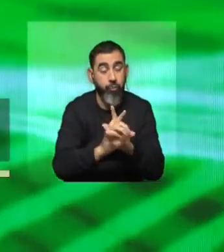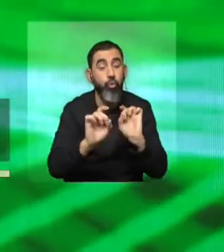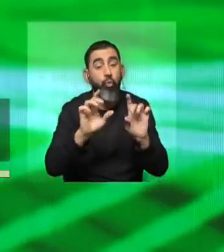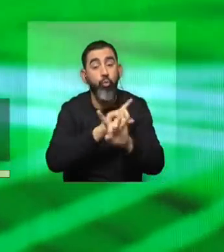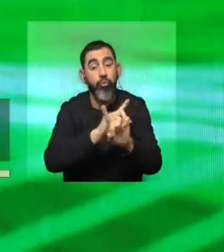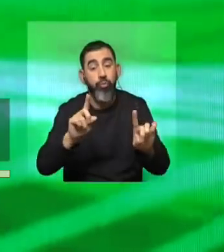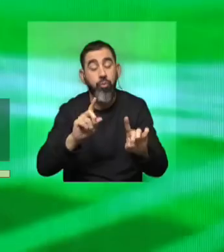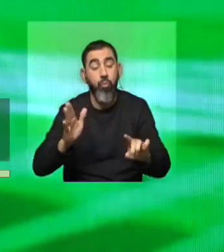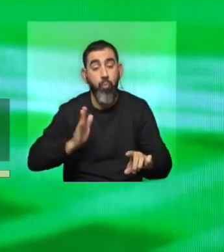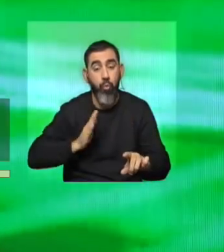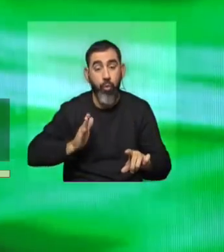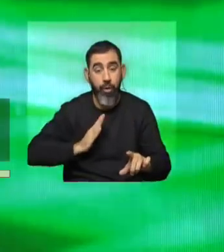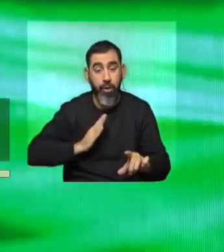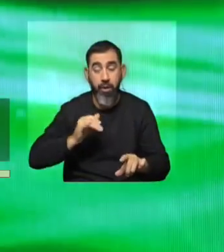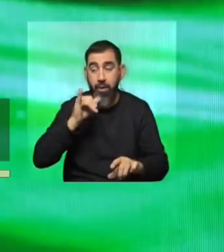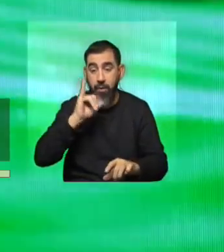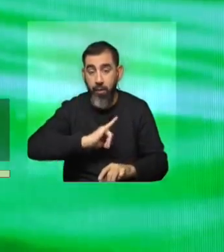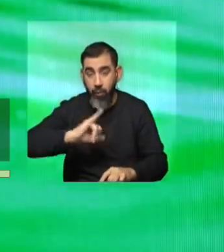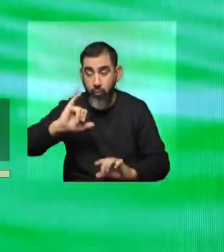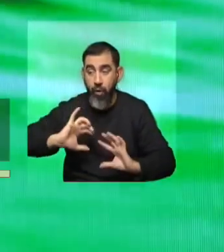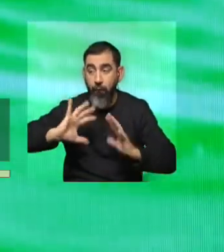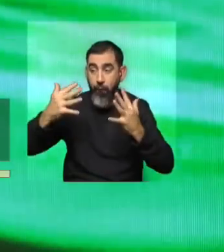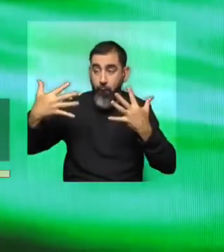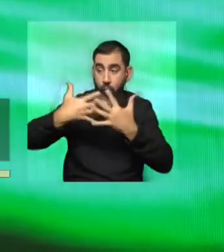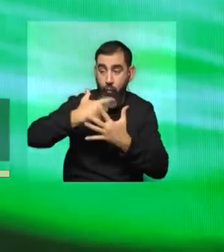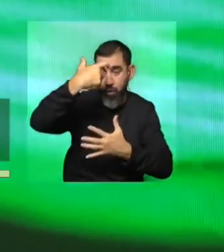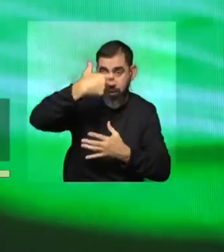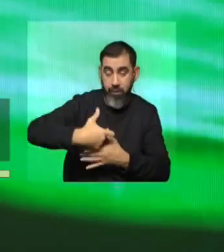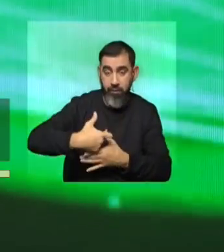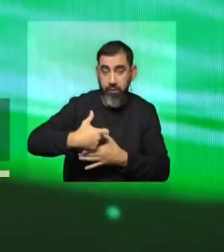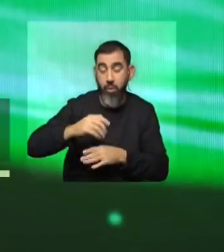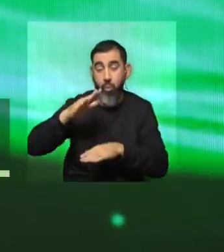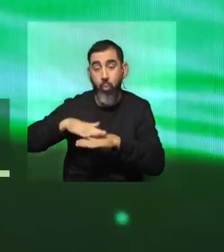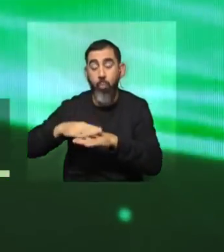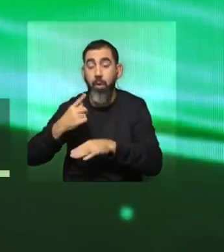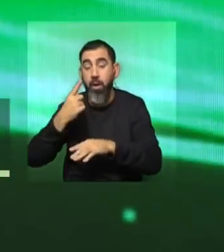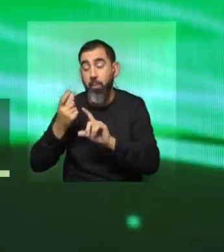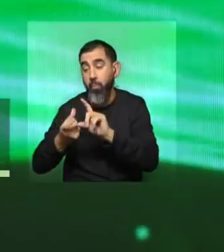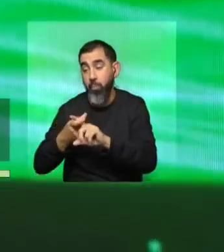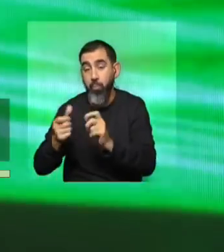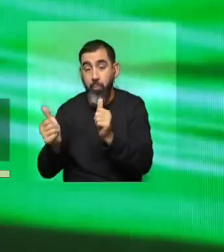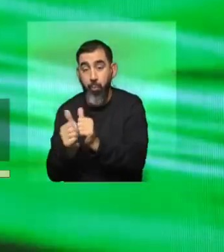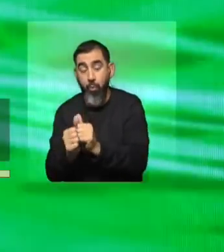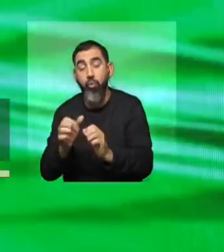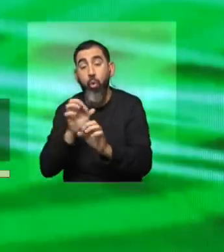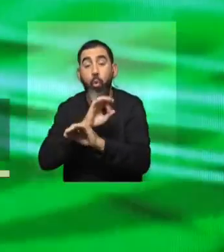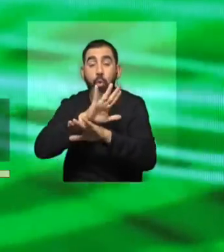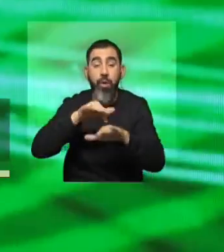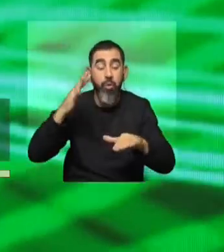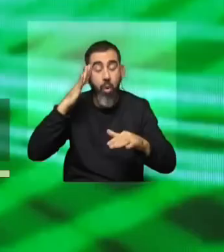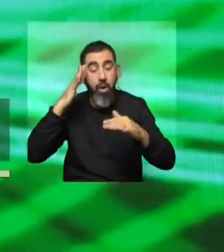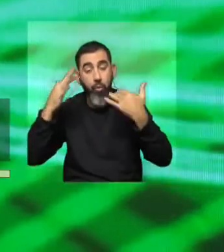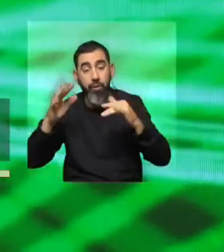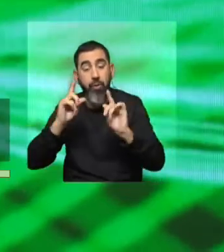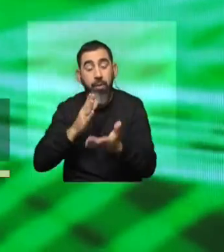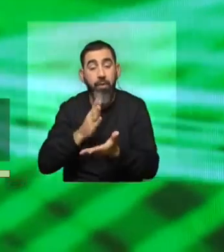a mujeres que denuncian violencia por parte de sus esposos, sino también niños, niñas y adolescentes con